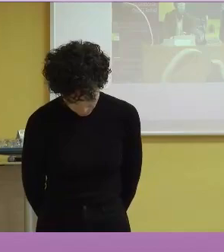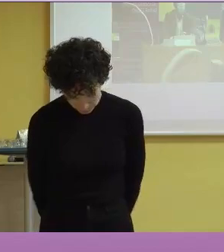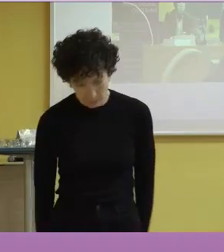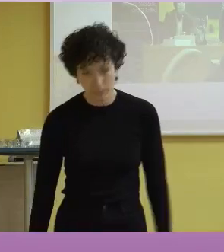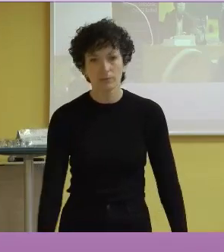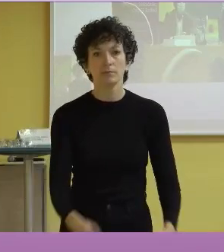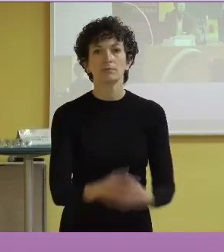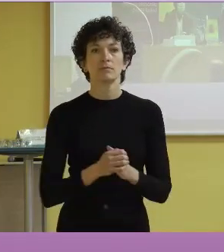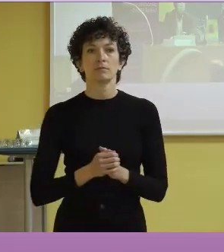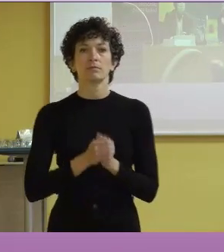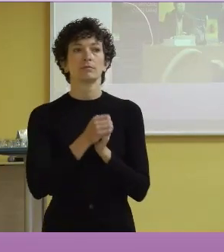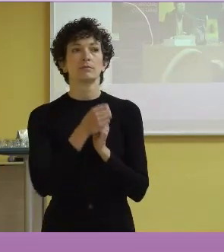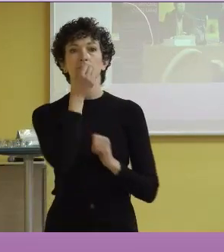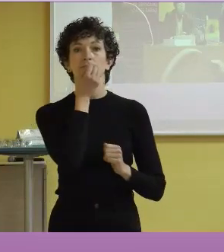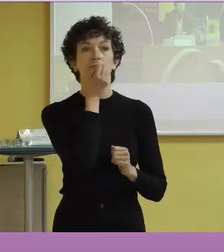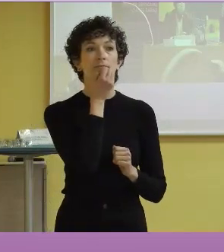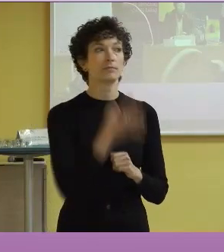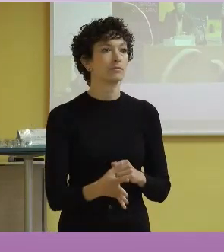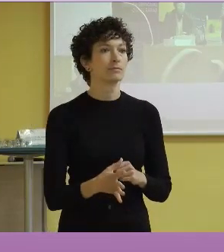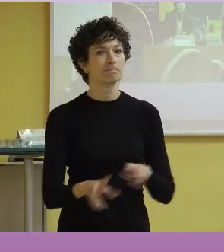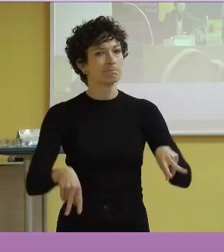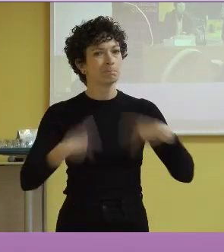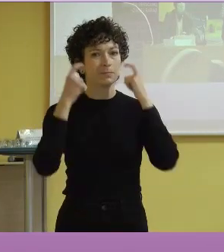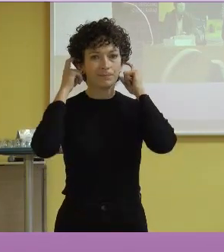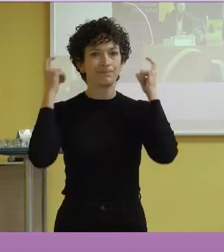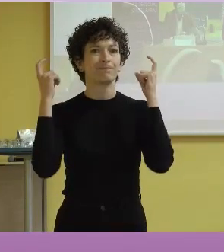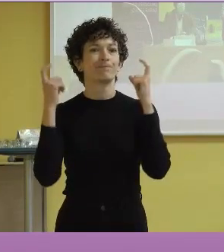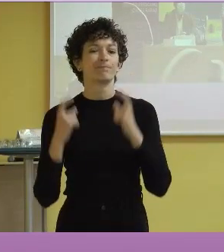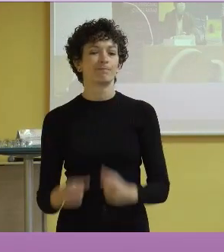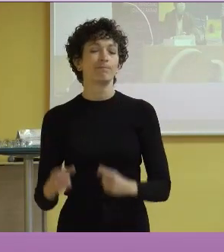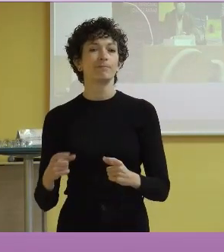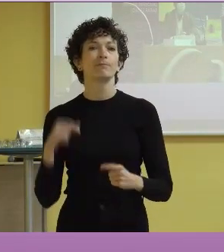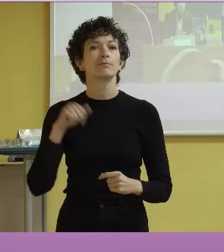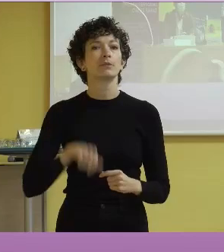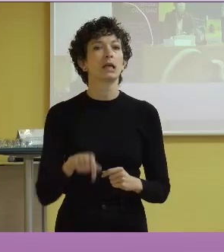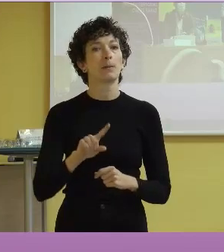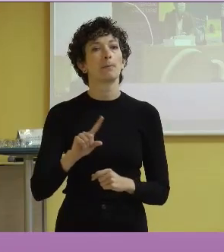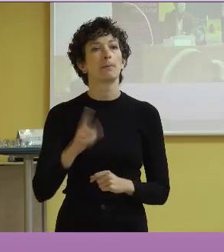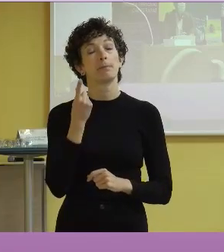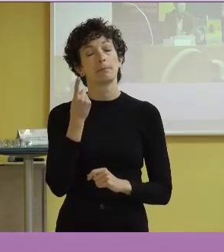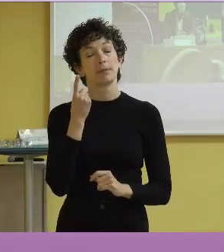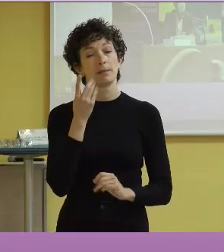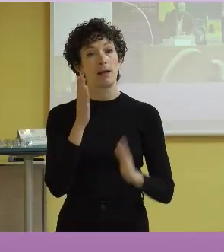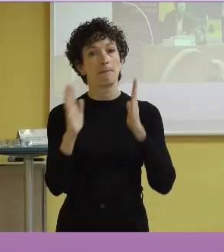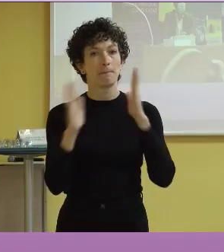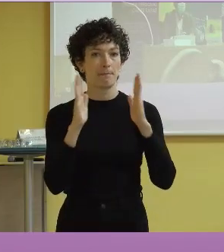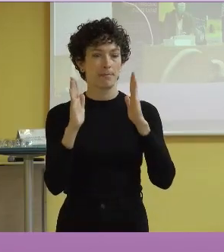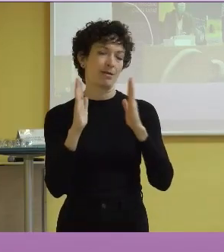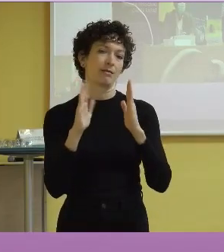Bueno, me vais a permitir que me quite un poquitín la mascarilla en esta primera parte de las